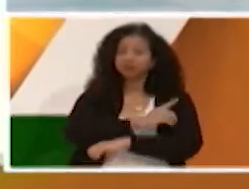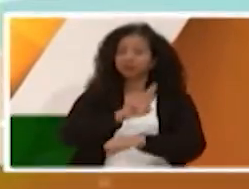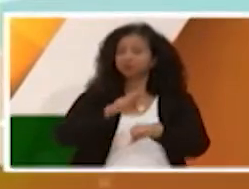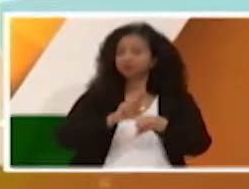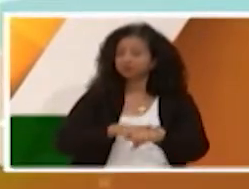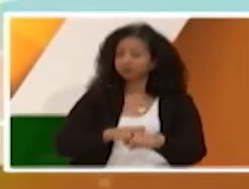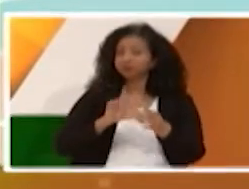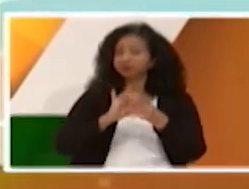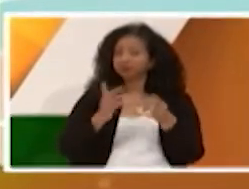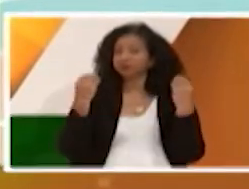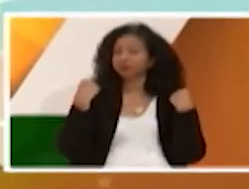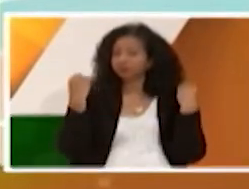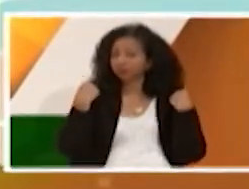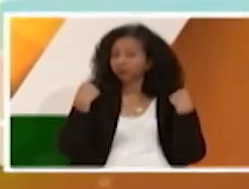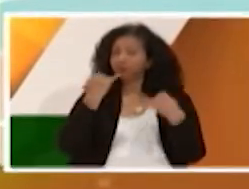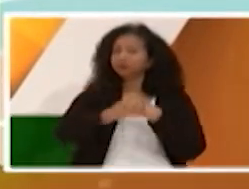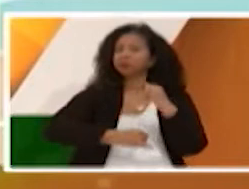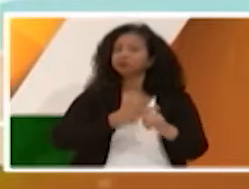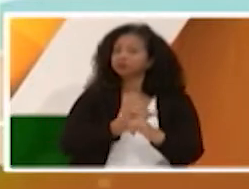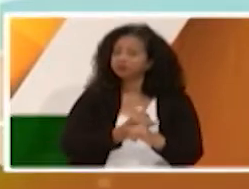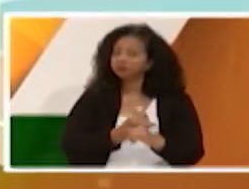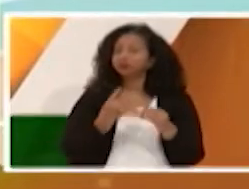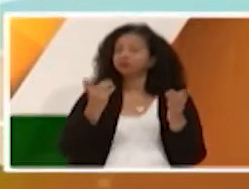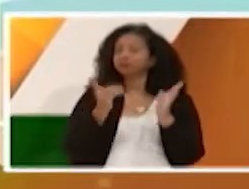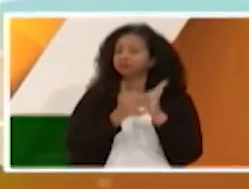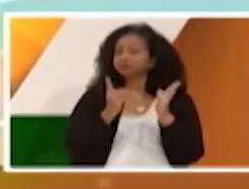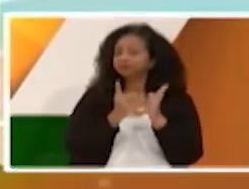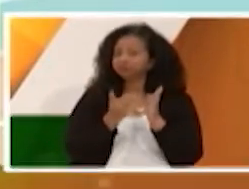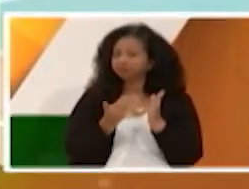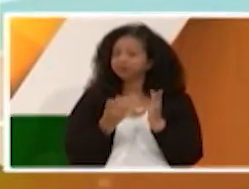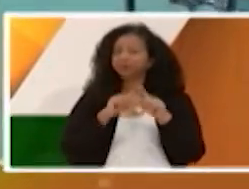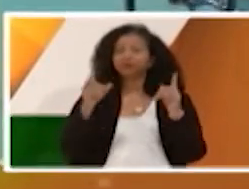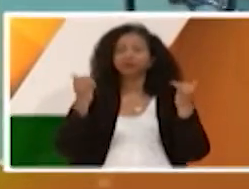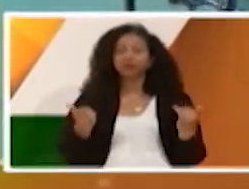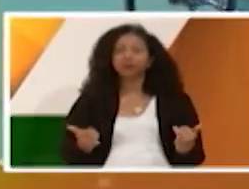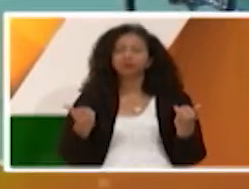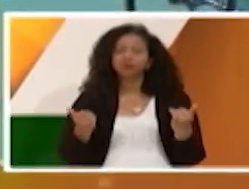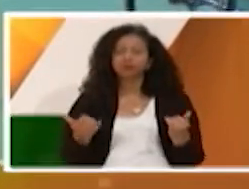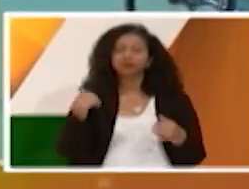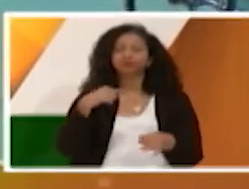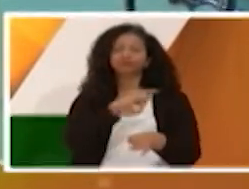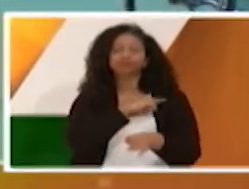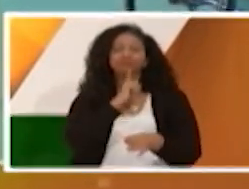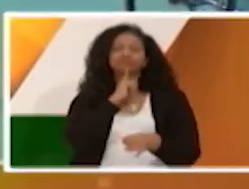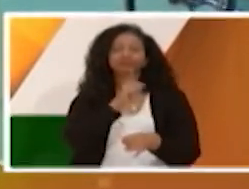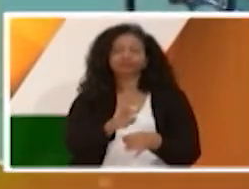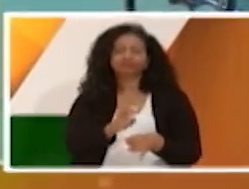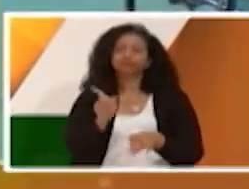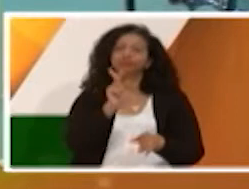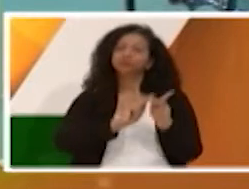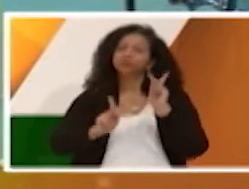el Día Internacional del Deporte, pero ahora con esa ley 3518 tenemos el Día Nacional para el Atleta